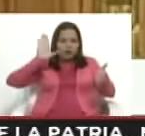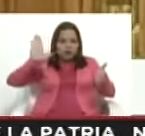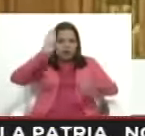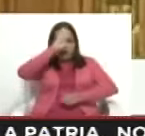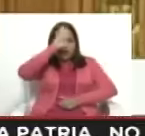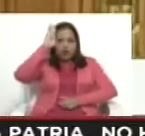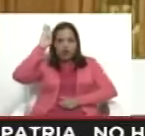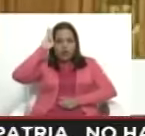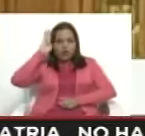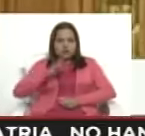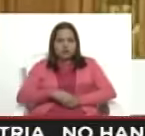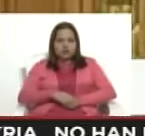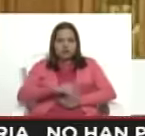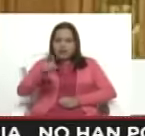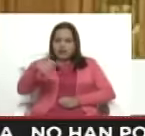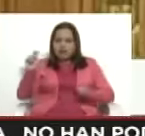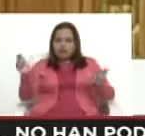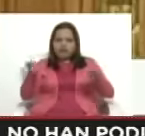y eso salga.